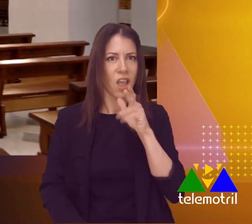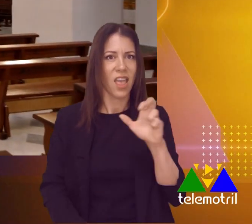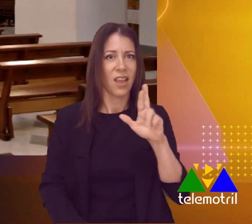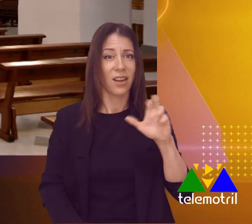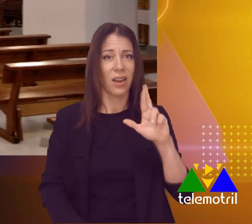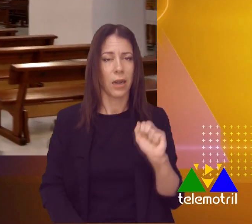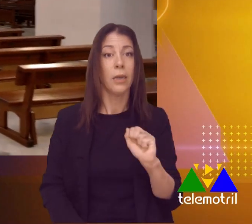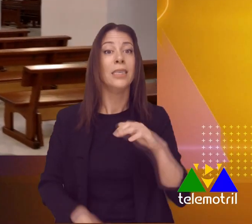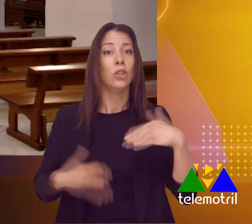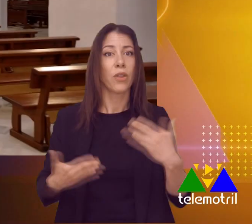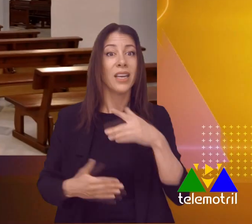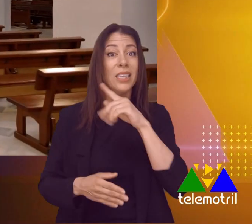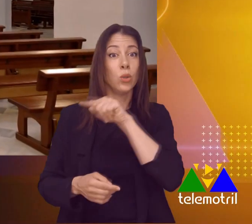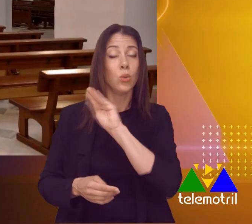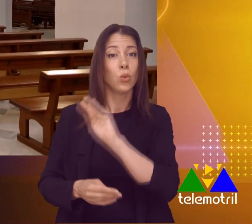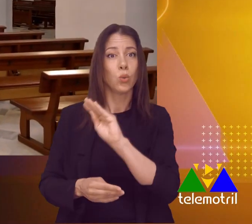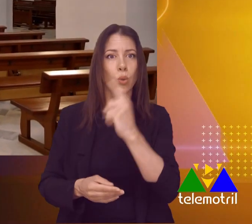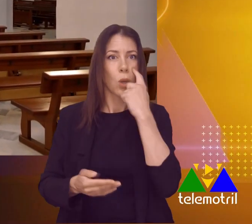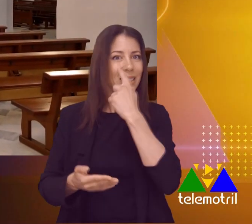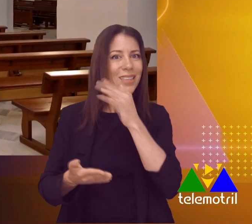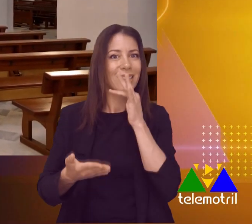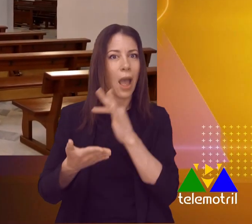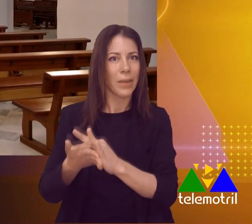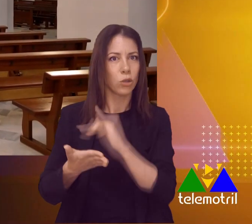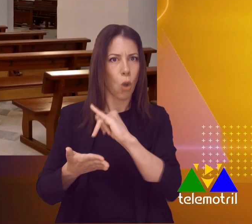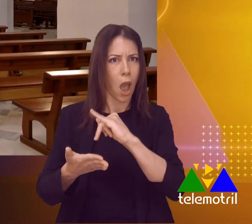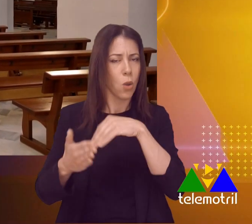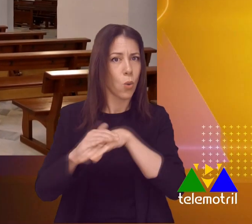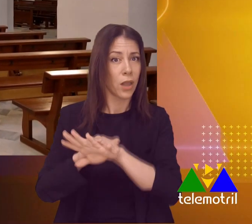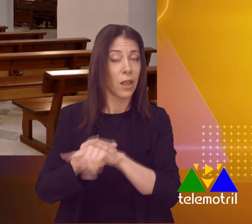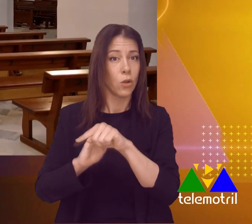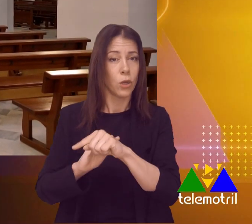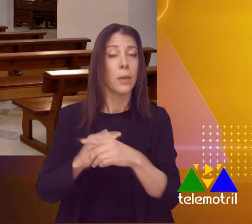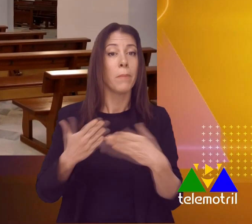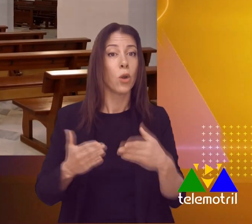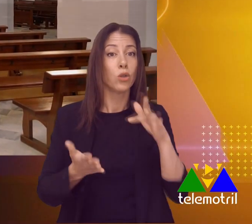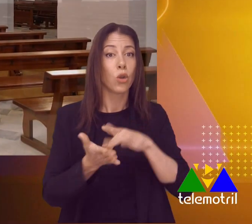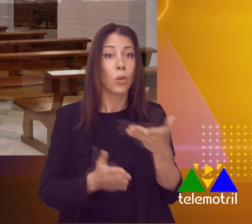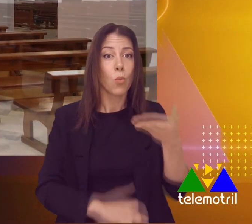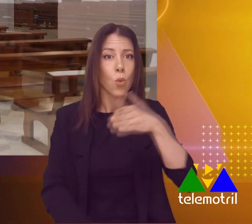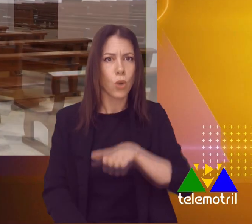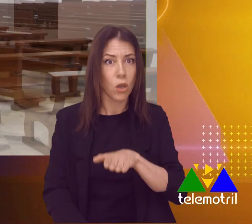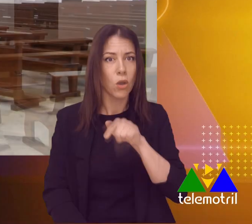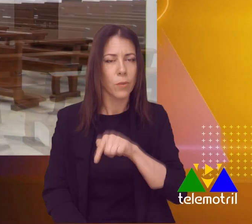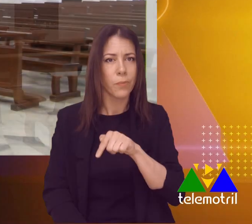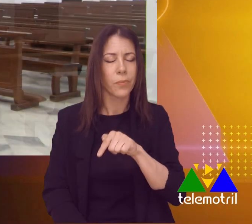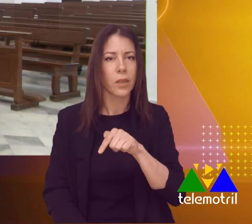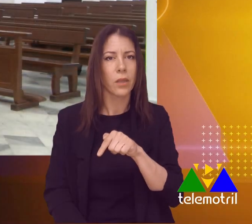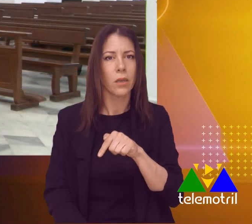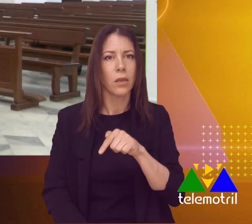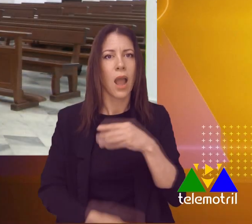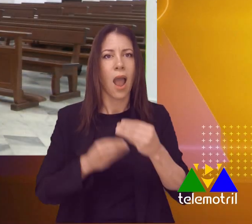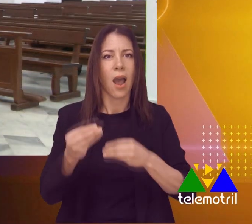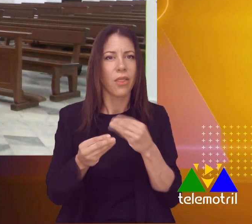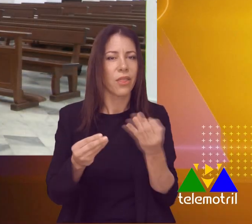ha conservado su testamento, se conserva su testamento, y cuando se murió hace